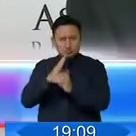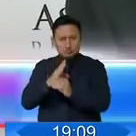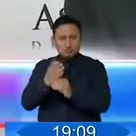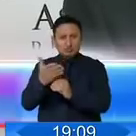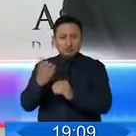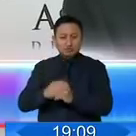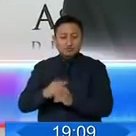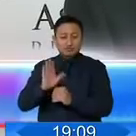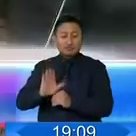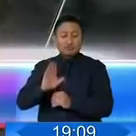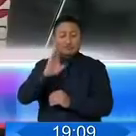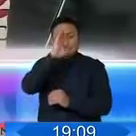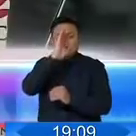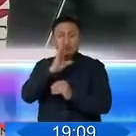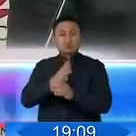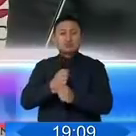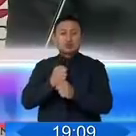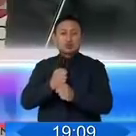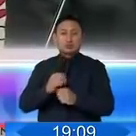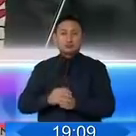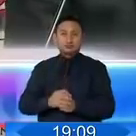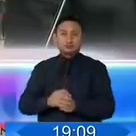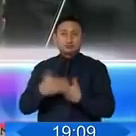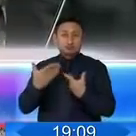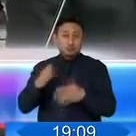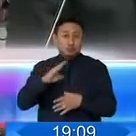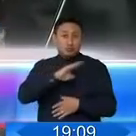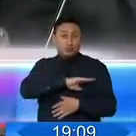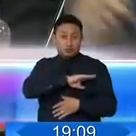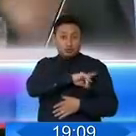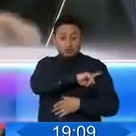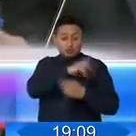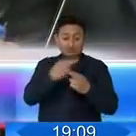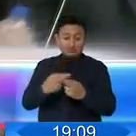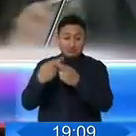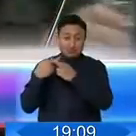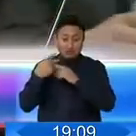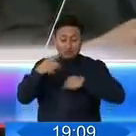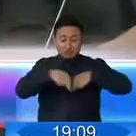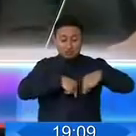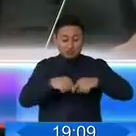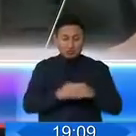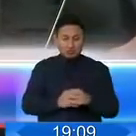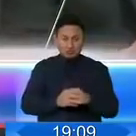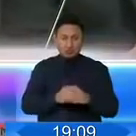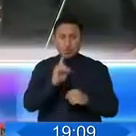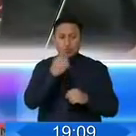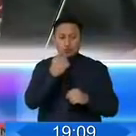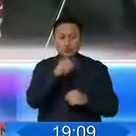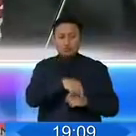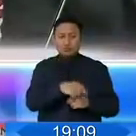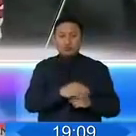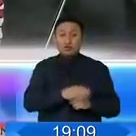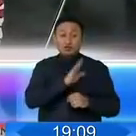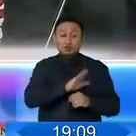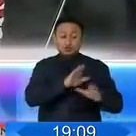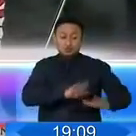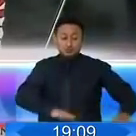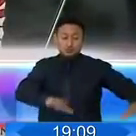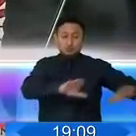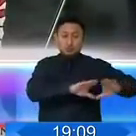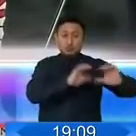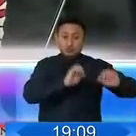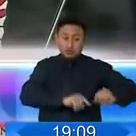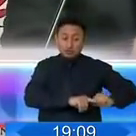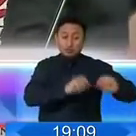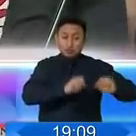función de la seguridad del país. Que si un municipio asume las competencias del tránsito, solo lo pueda hacer si en la jurisdicción existen los